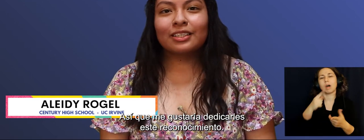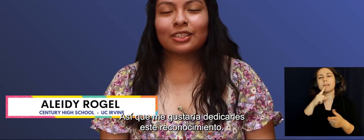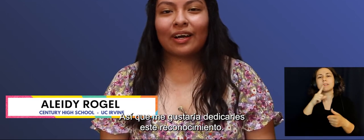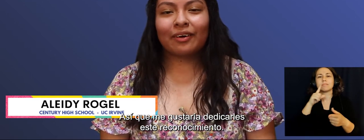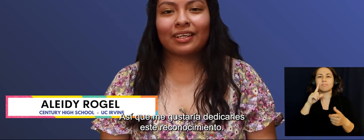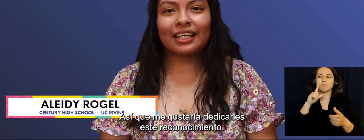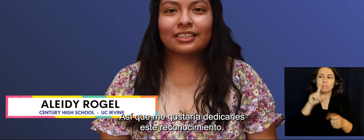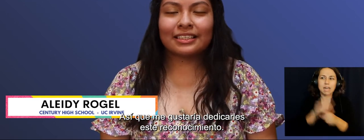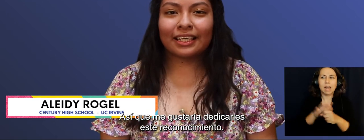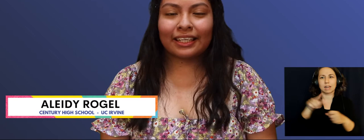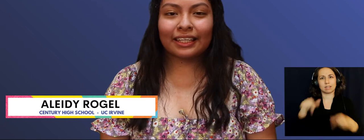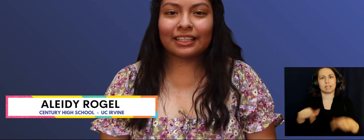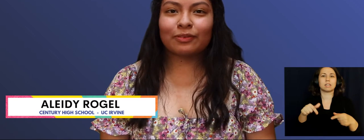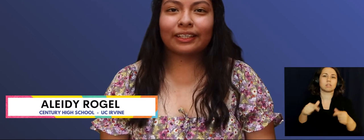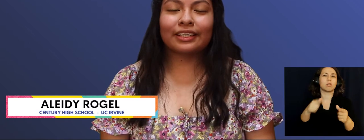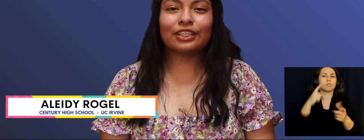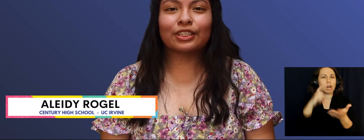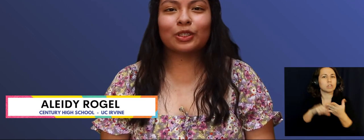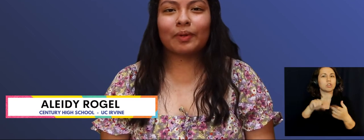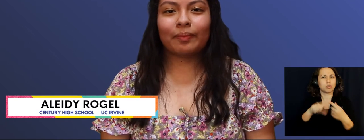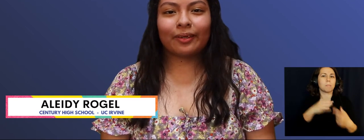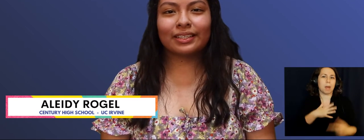este reconocimiento a mis padres.